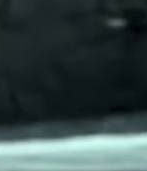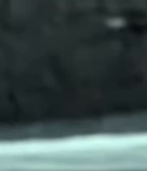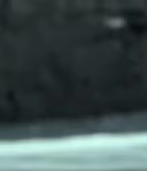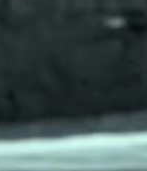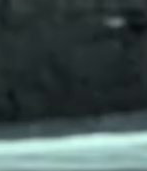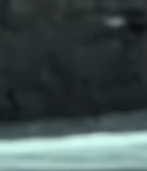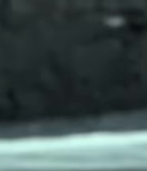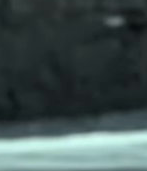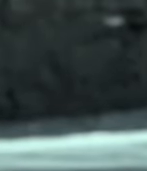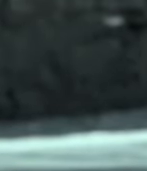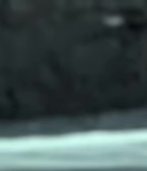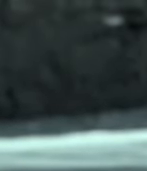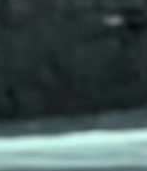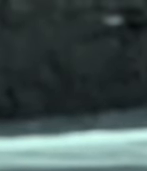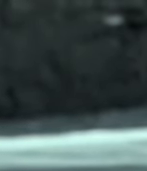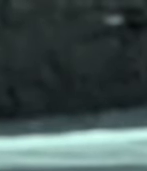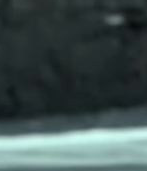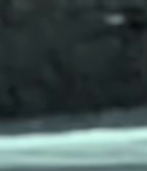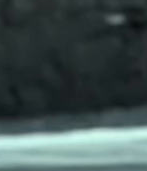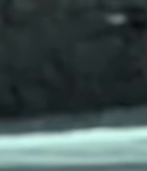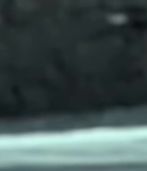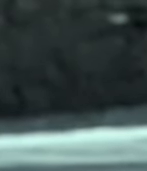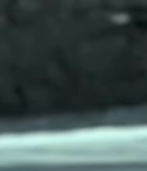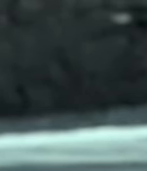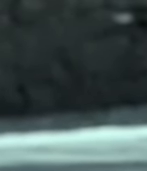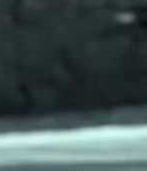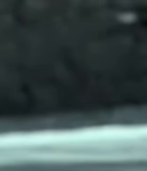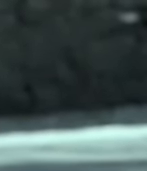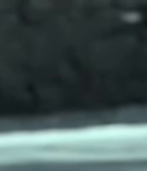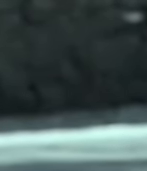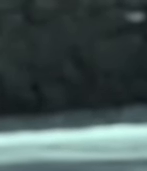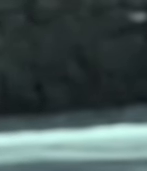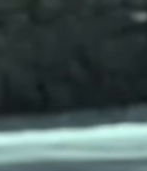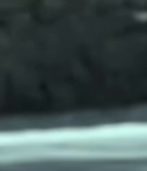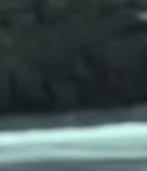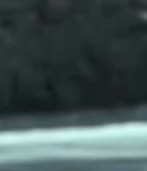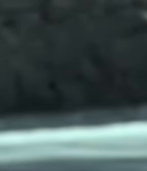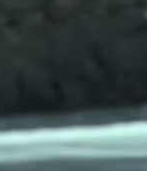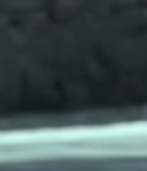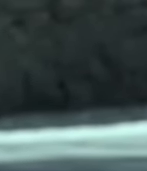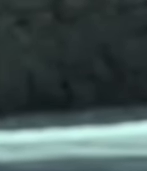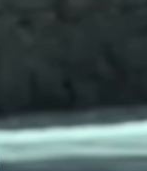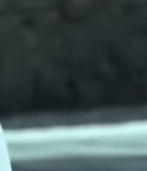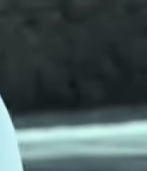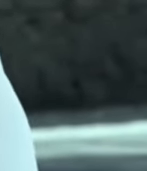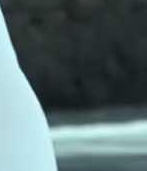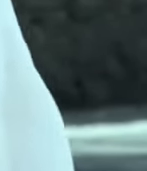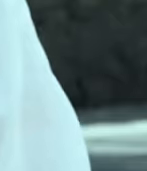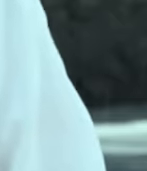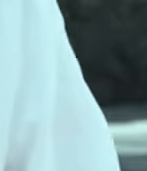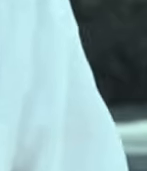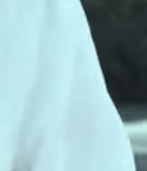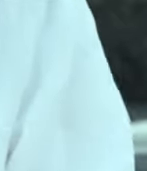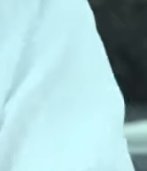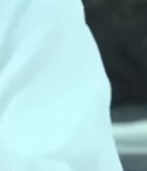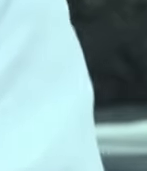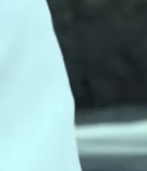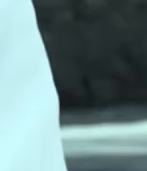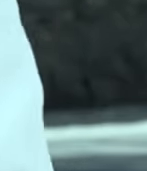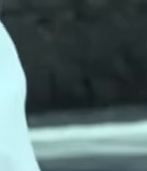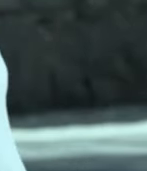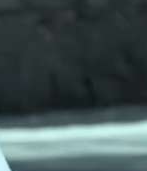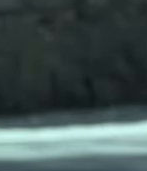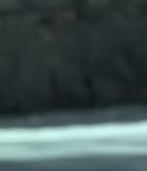mujer, Claudia Sheinbaum Pardo, será presidente de la República, candidata del PT. Vota por los candidatos, candidatas del PT